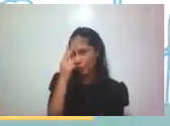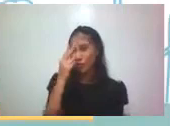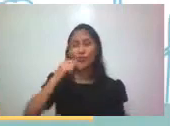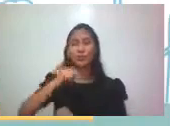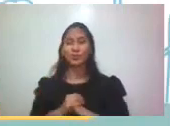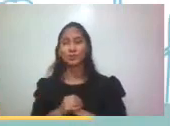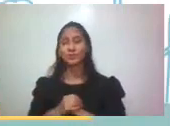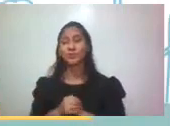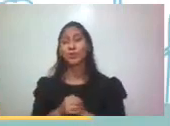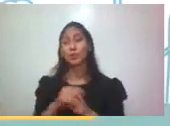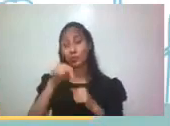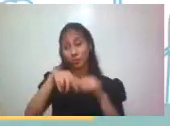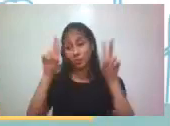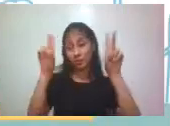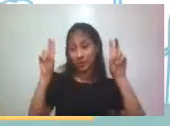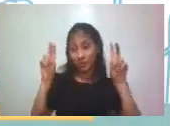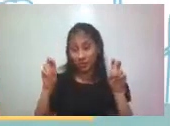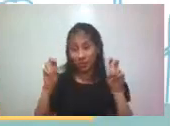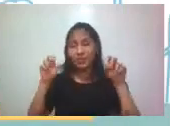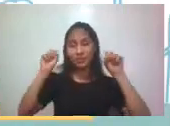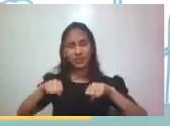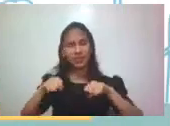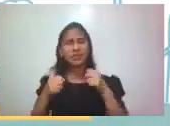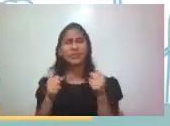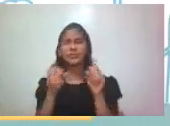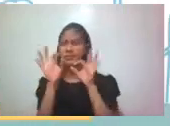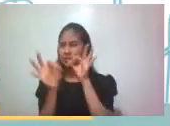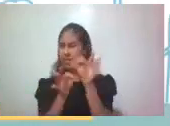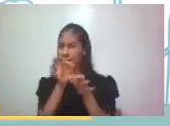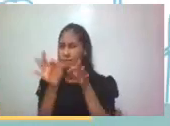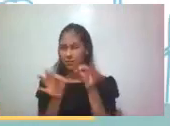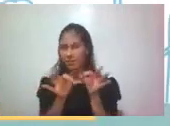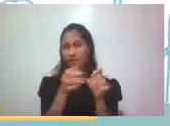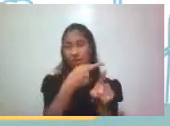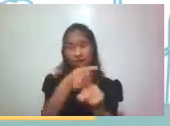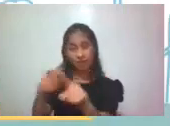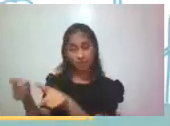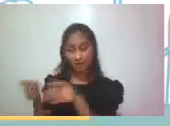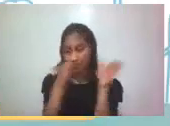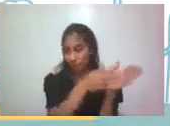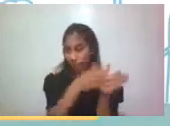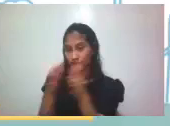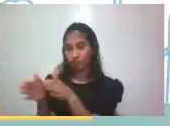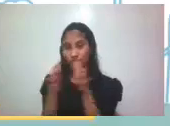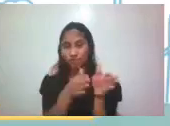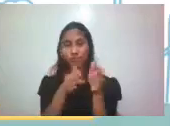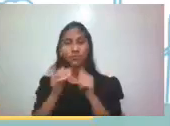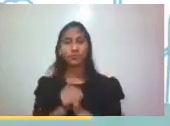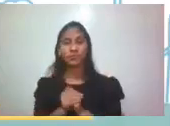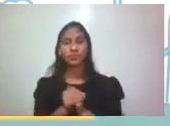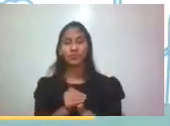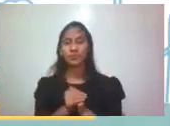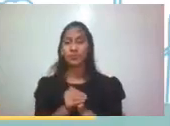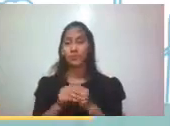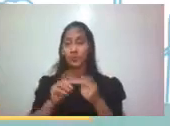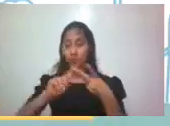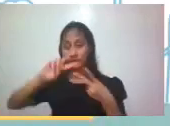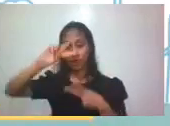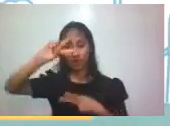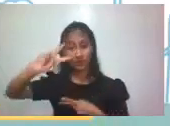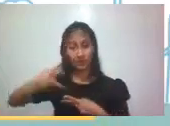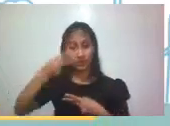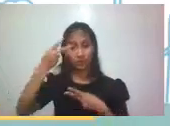Parte de esos temas es justamente establecer las diferencias entre ambos procesos. Al segundo componente